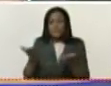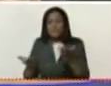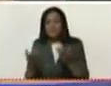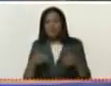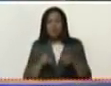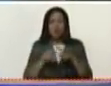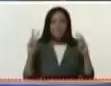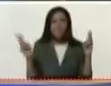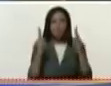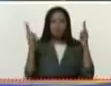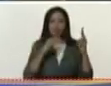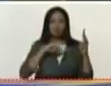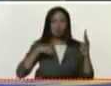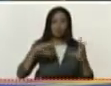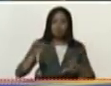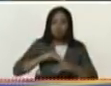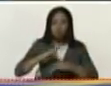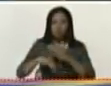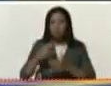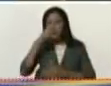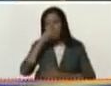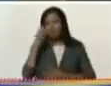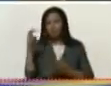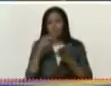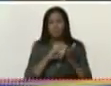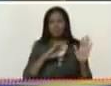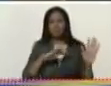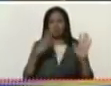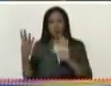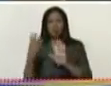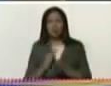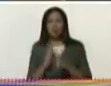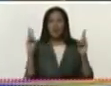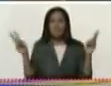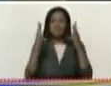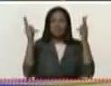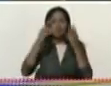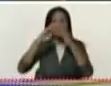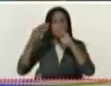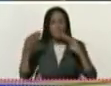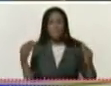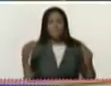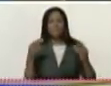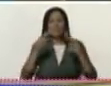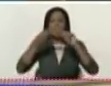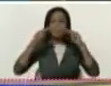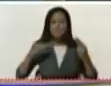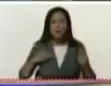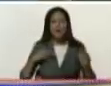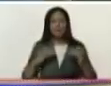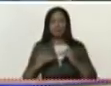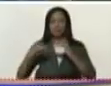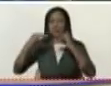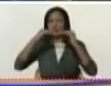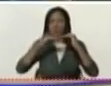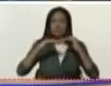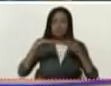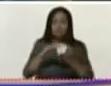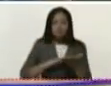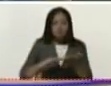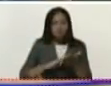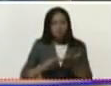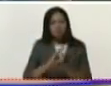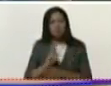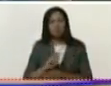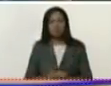gran victoria que estamos obteniendo en el año 2019, la victoria de la paz, de la estabilidad, de la recuperación